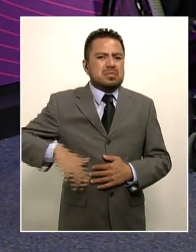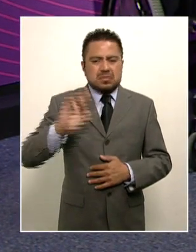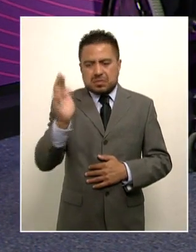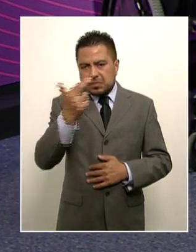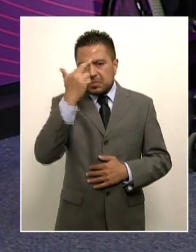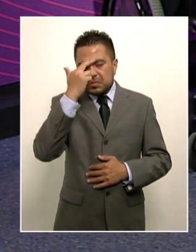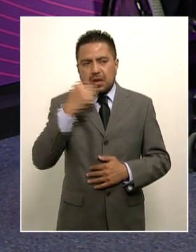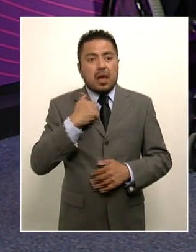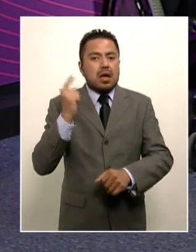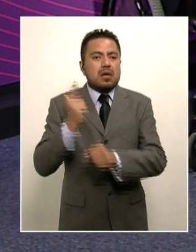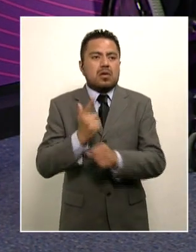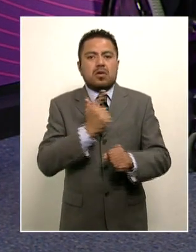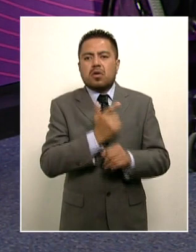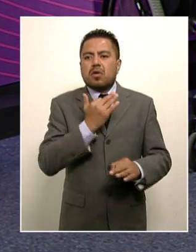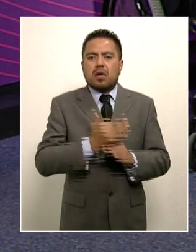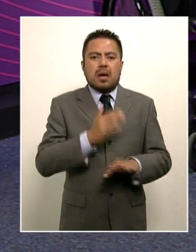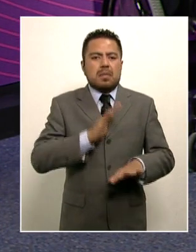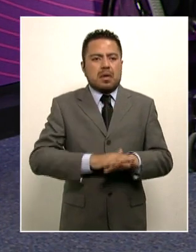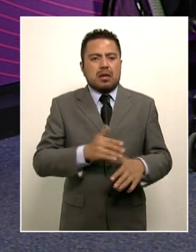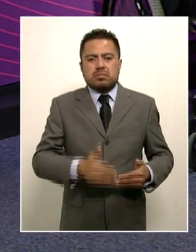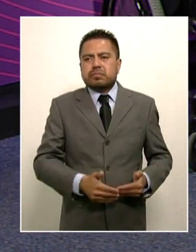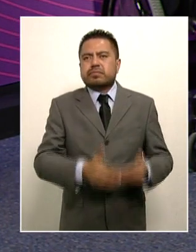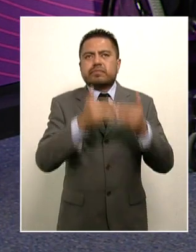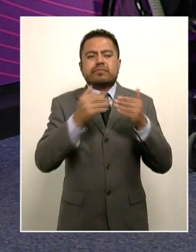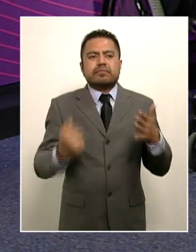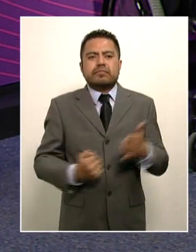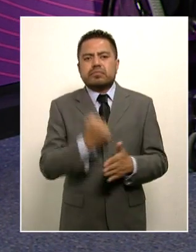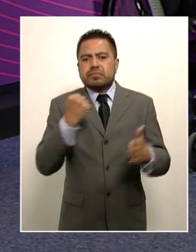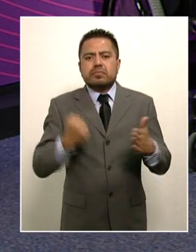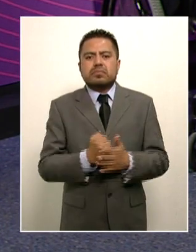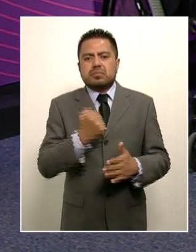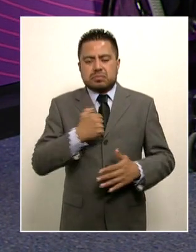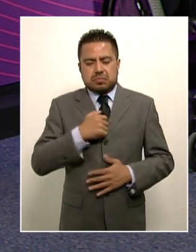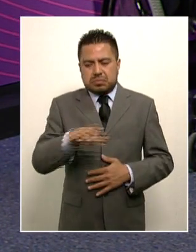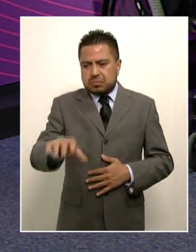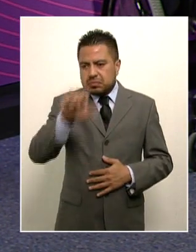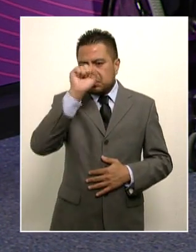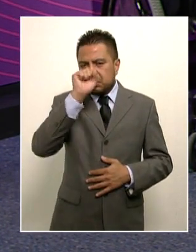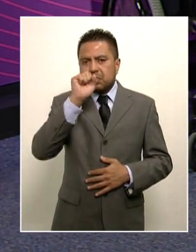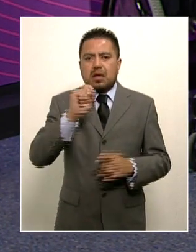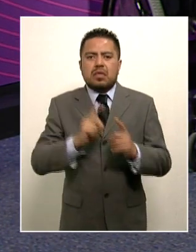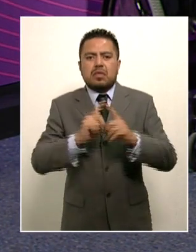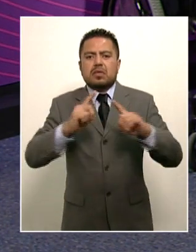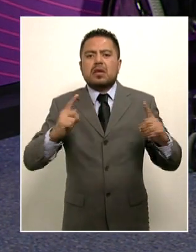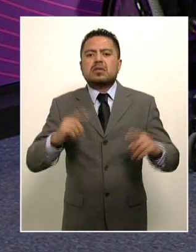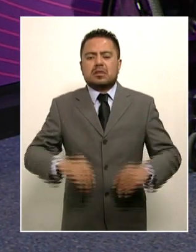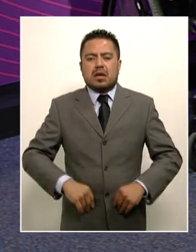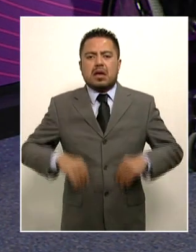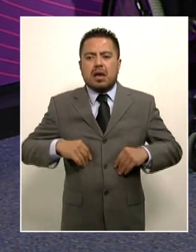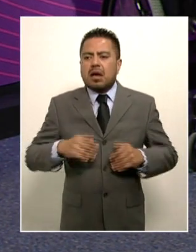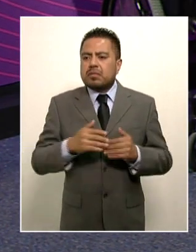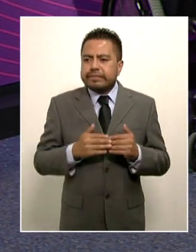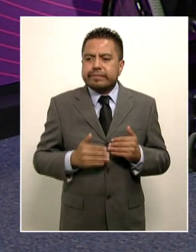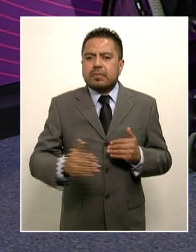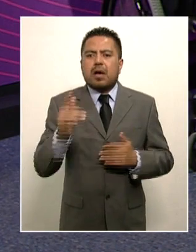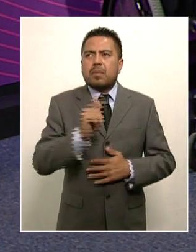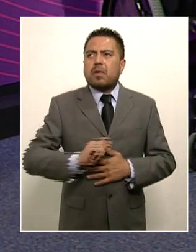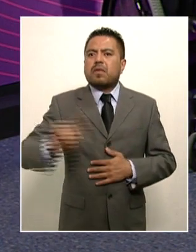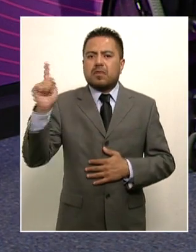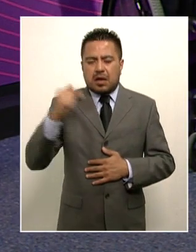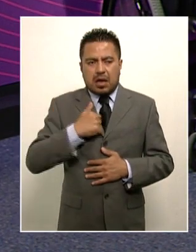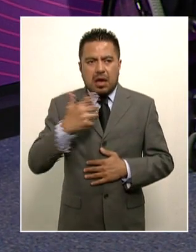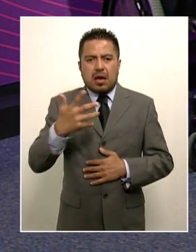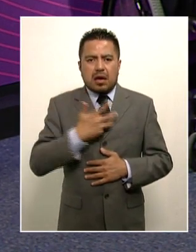yo he visto hoy muchas más barreras de las que yo mismo percibí en mi desarrollo de vida, en mi desarrollo profesional. He